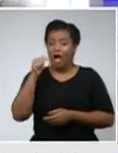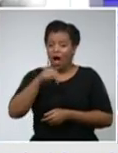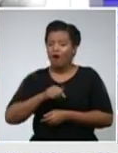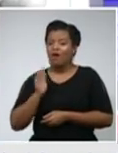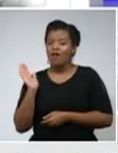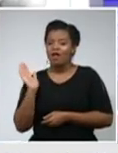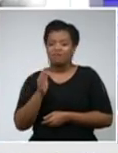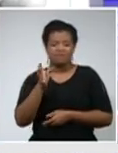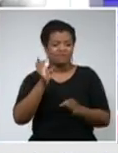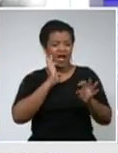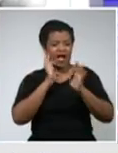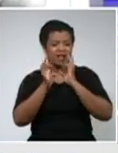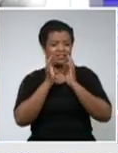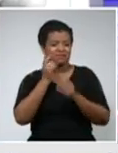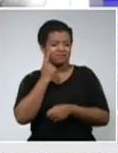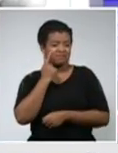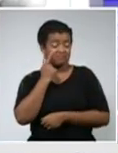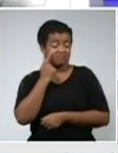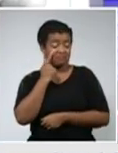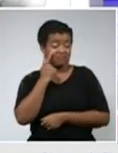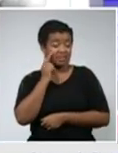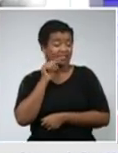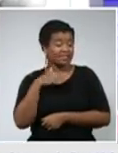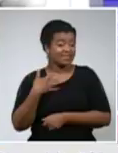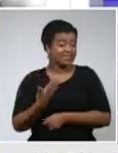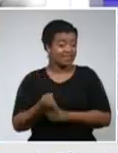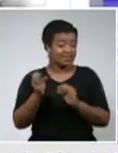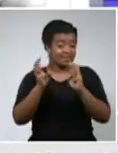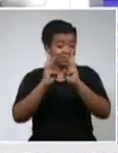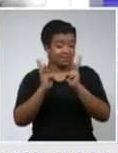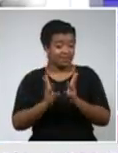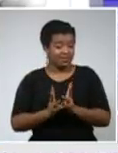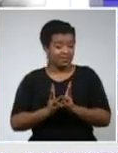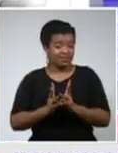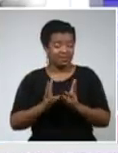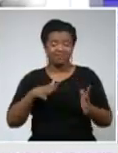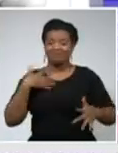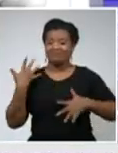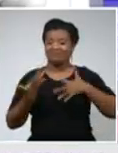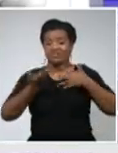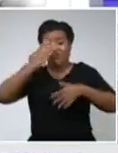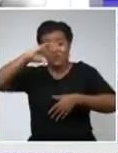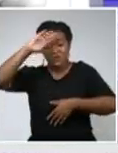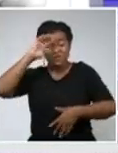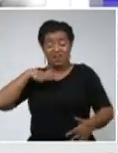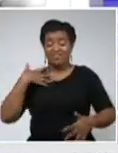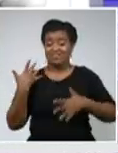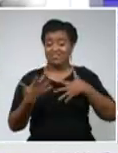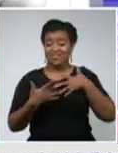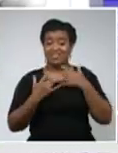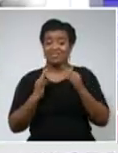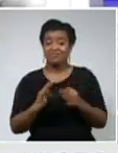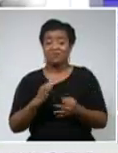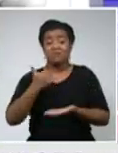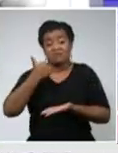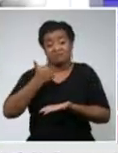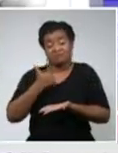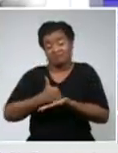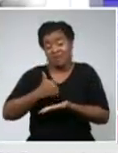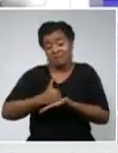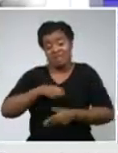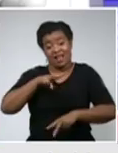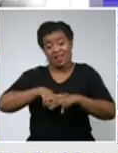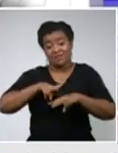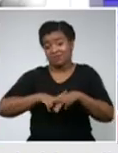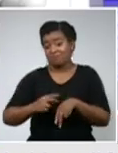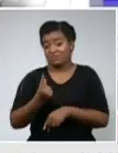este tema. Se ha movido hoy en redes sociales la alegría de todos los cubanos, sobre todo capitalinos, por supuesto, el del